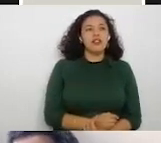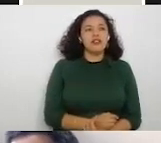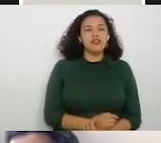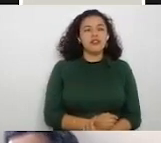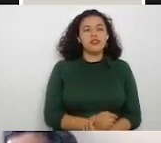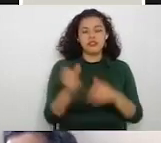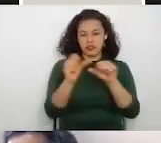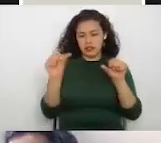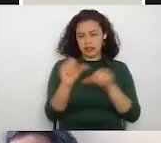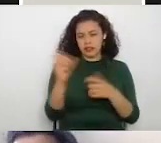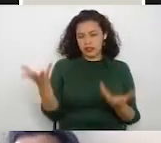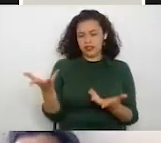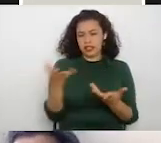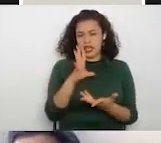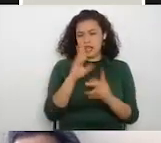asignen,